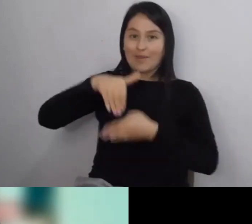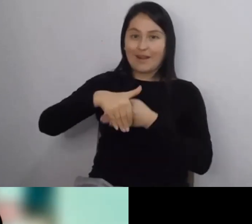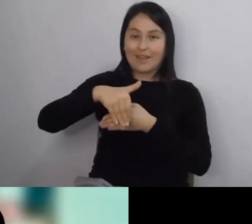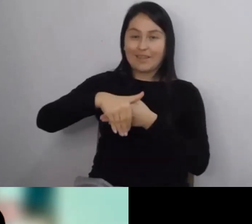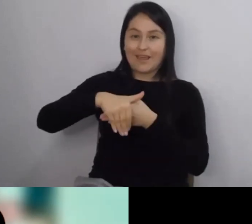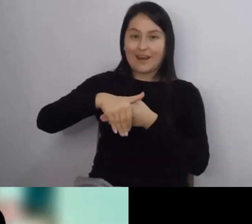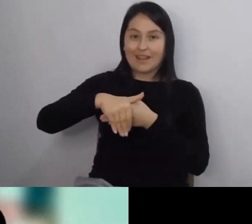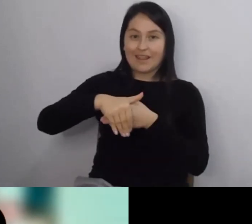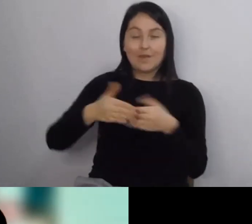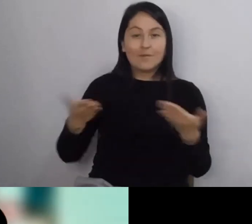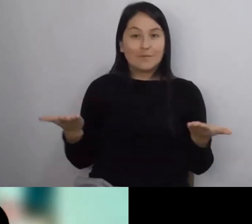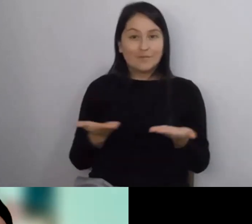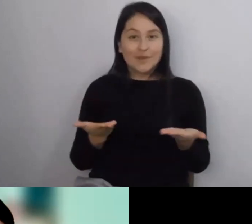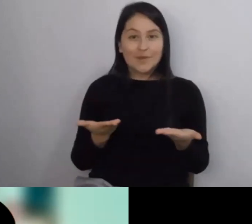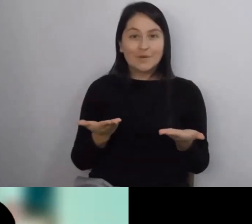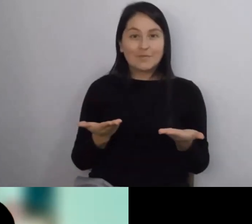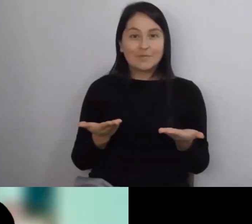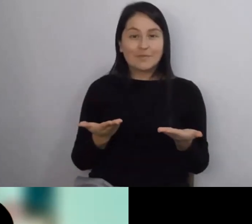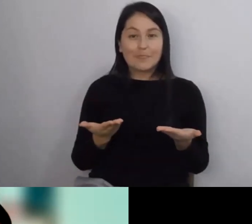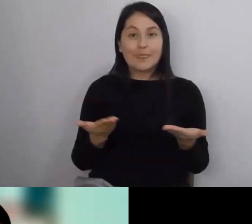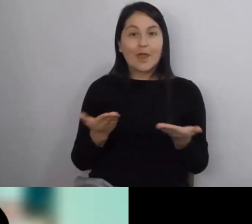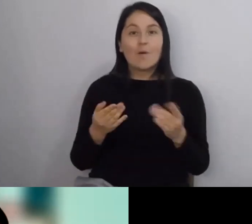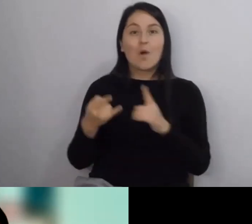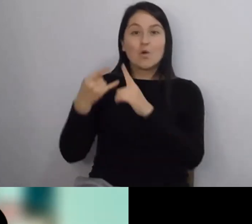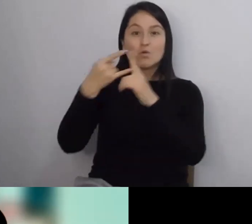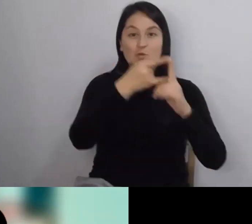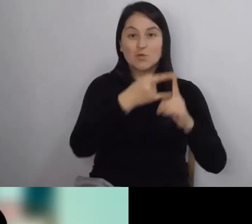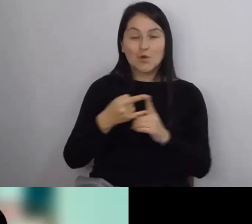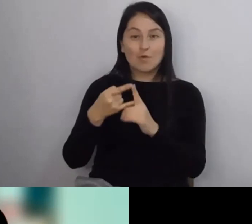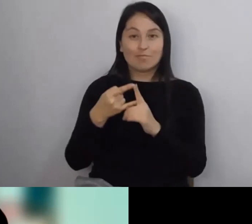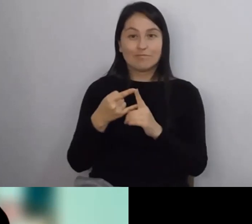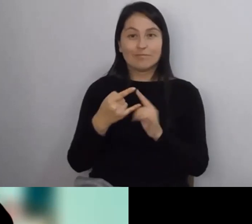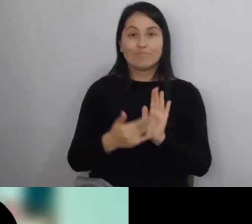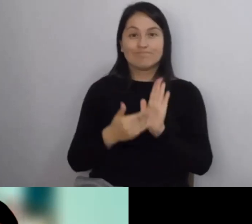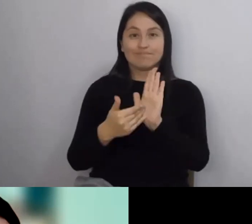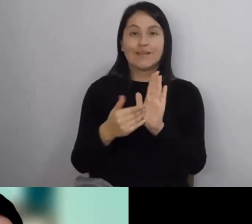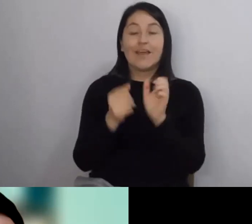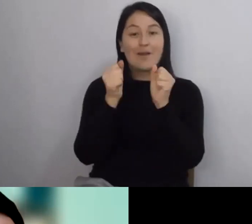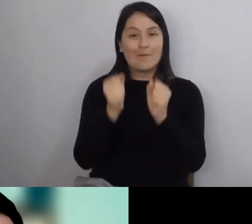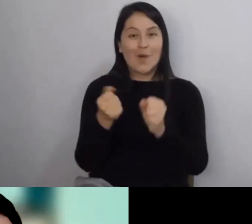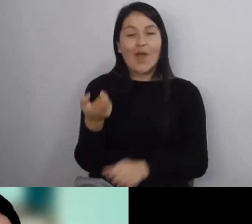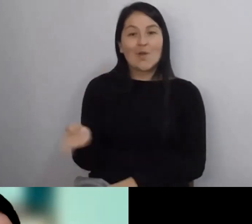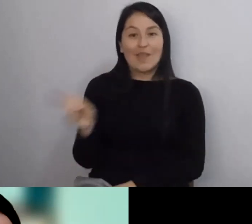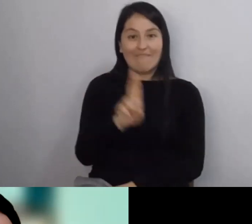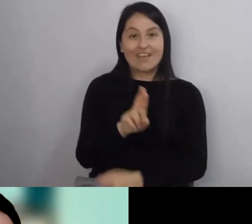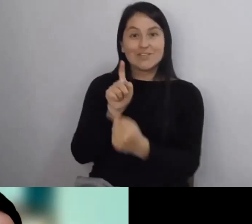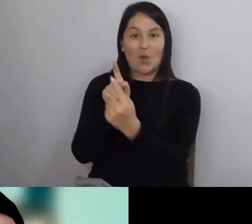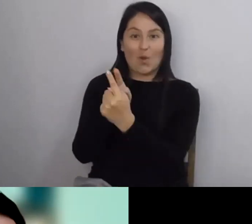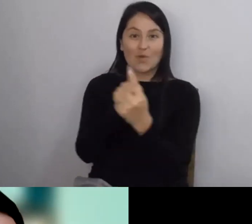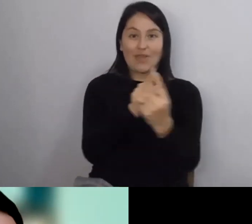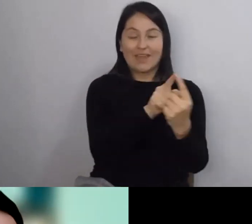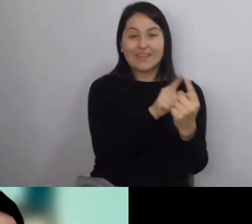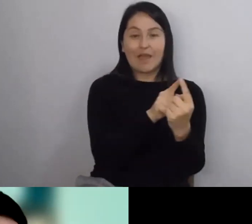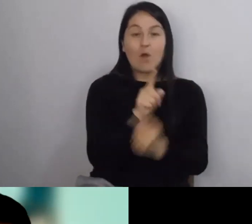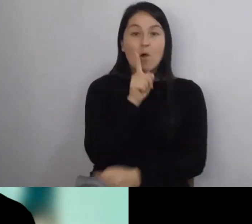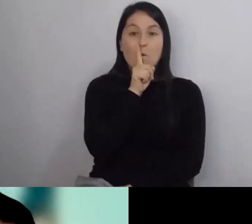tarde, a través de la plataforma Zoom, vamos a poder estar nuevamente conectados con la